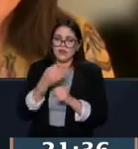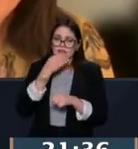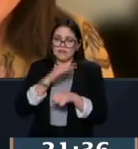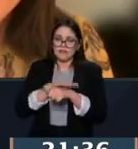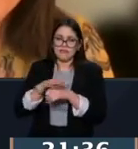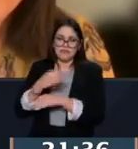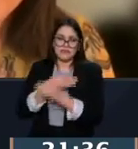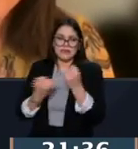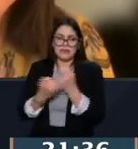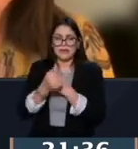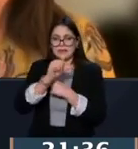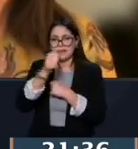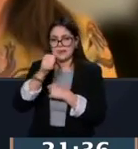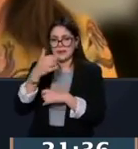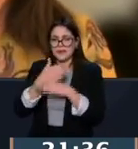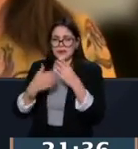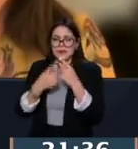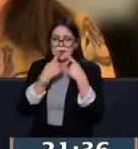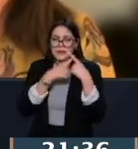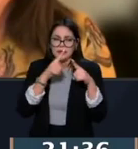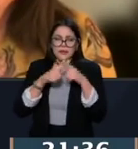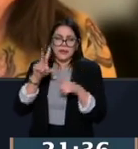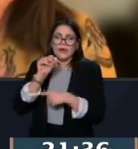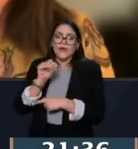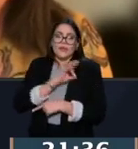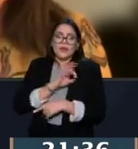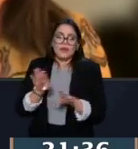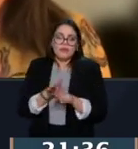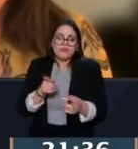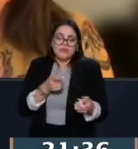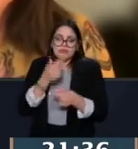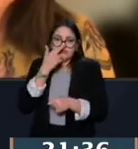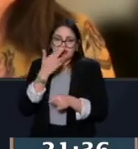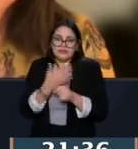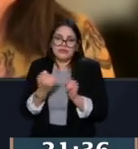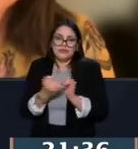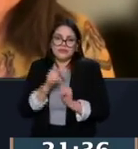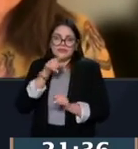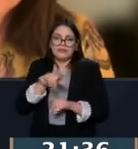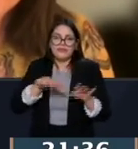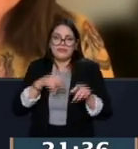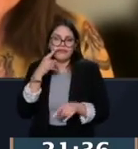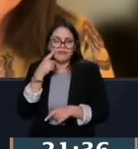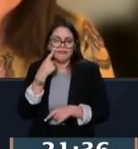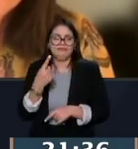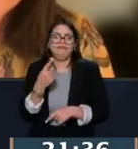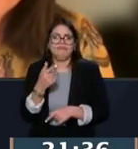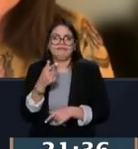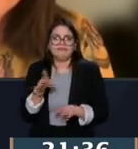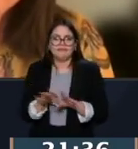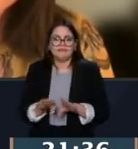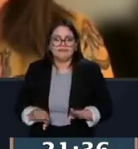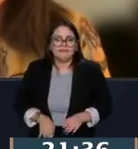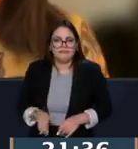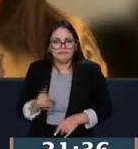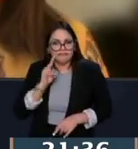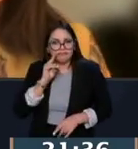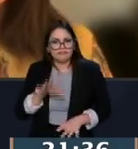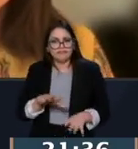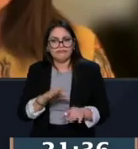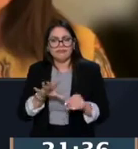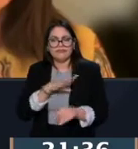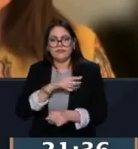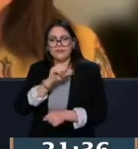están toda otra serie de variables que no son controlables, en donde llama la atención de pronto estos momentos en donde se